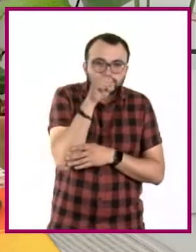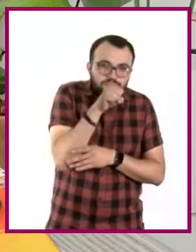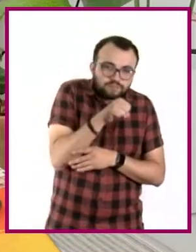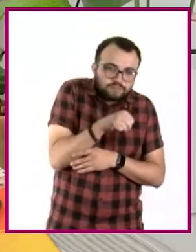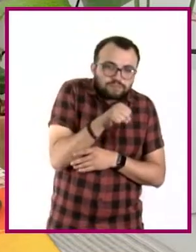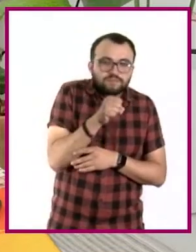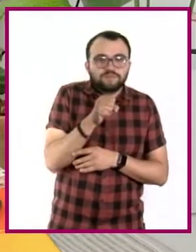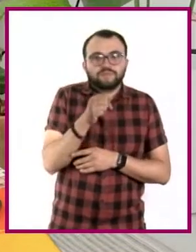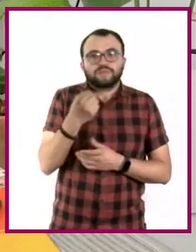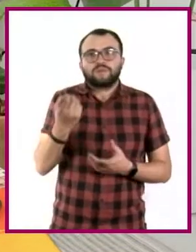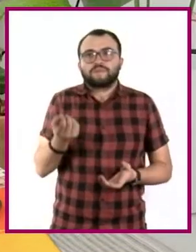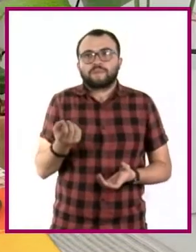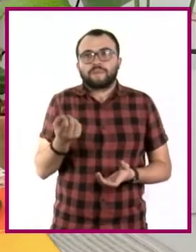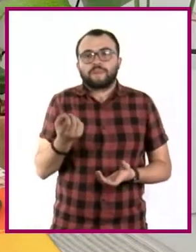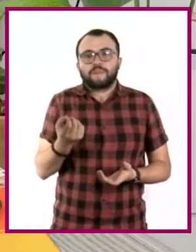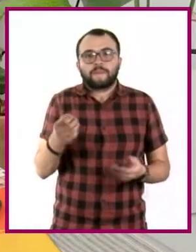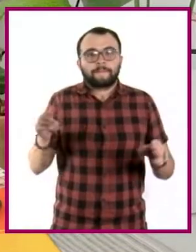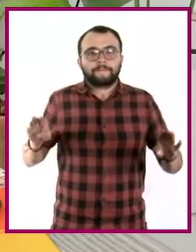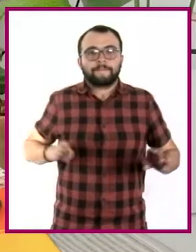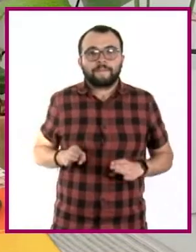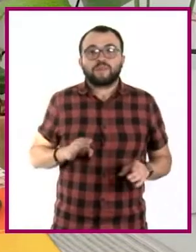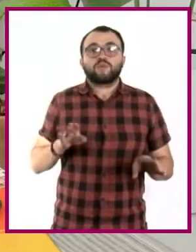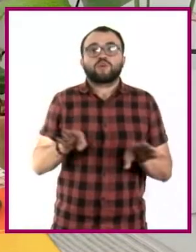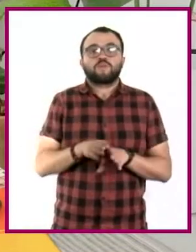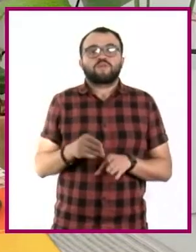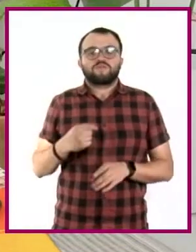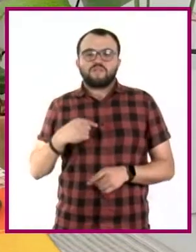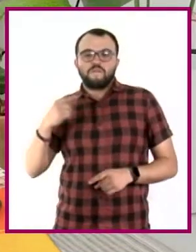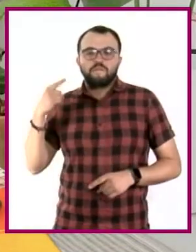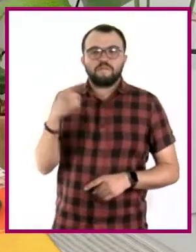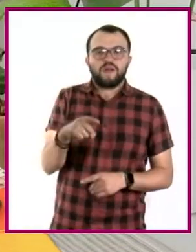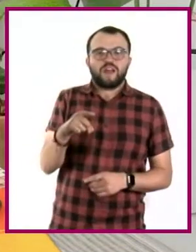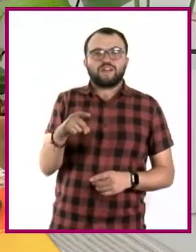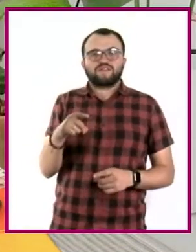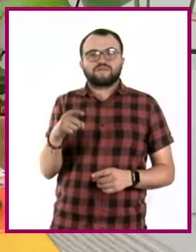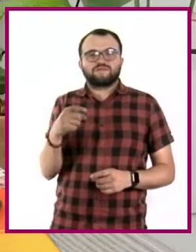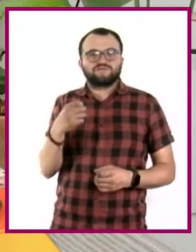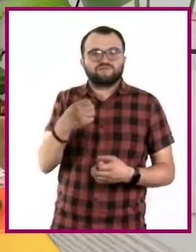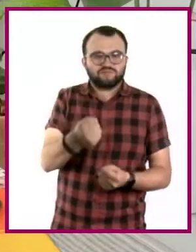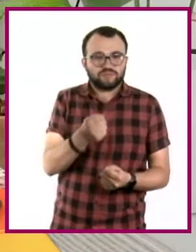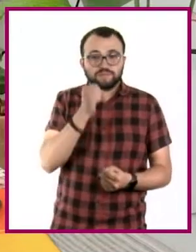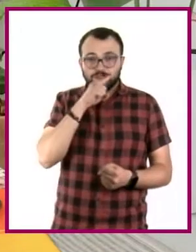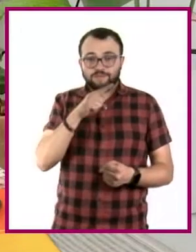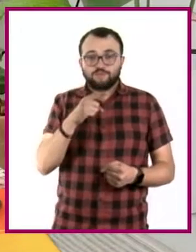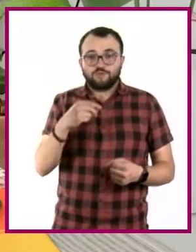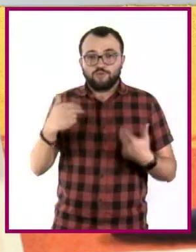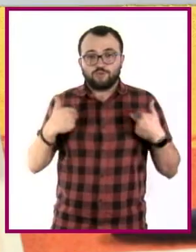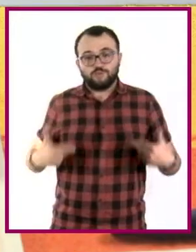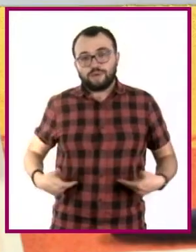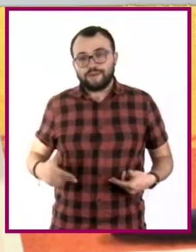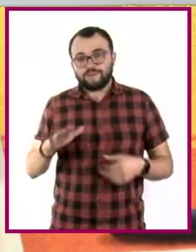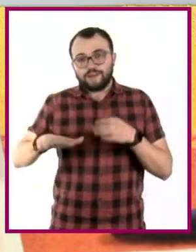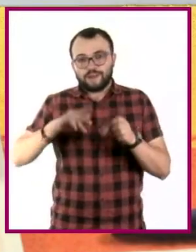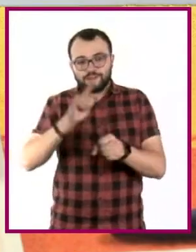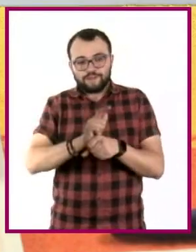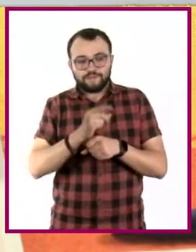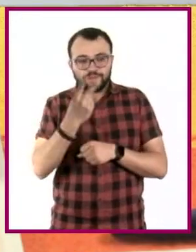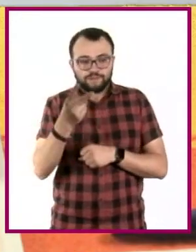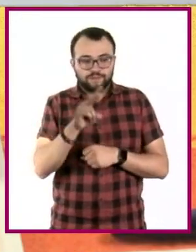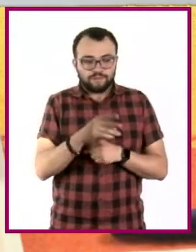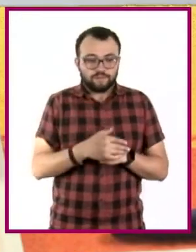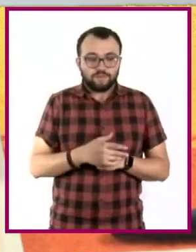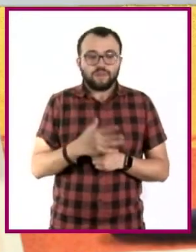el comportamiento de dominio que había entre humanos y animales. El estudio